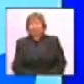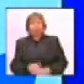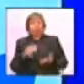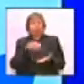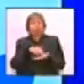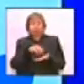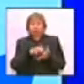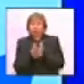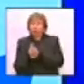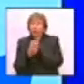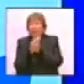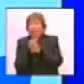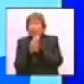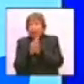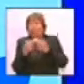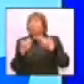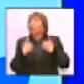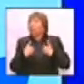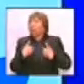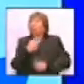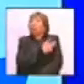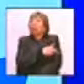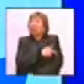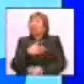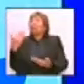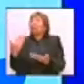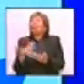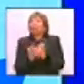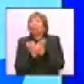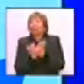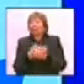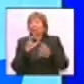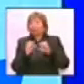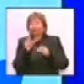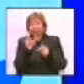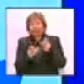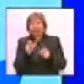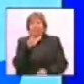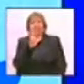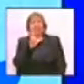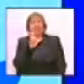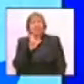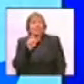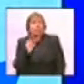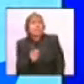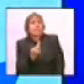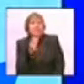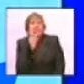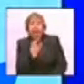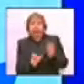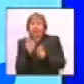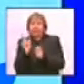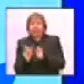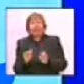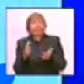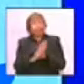La ciudad de Pucallpa contará con un hospital moderno que beneficiará a una población superior a los 300.000 habitantes. La gestión la